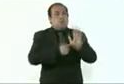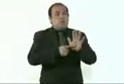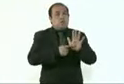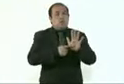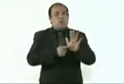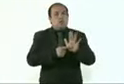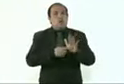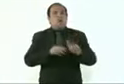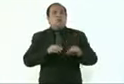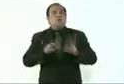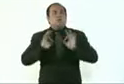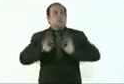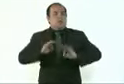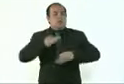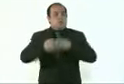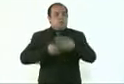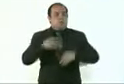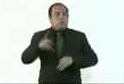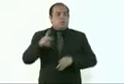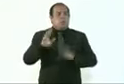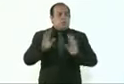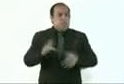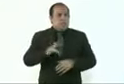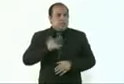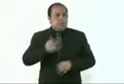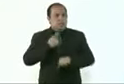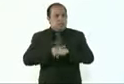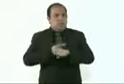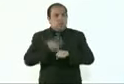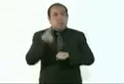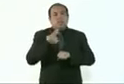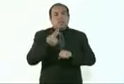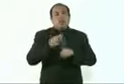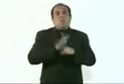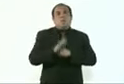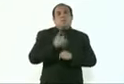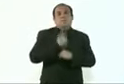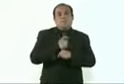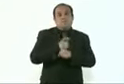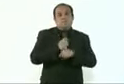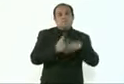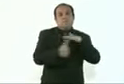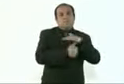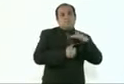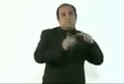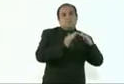todos. Pero si ya hay síntomas, pues se debe proceder al aislamiento.